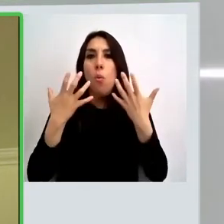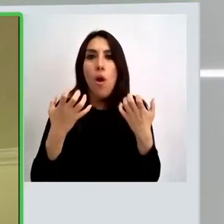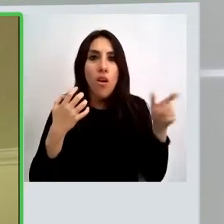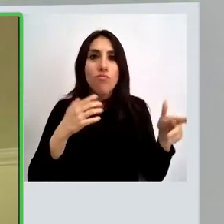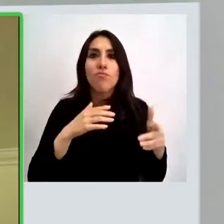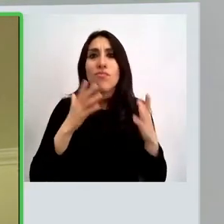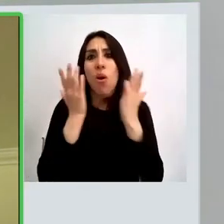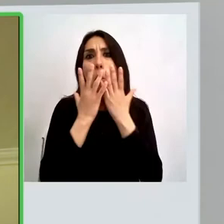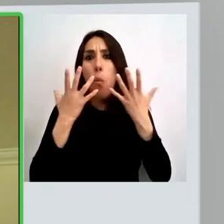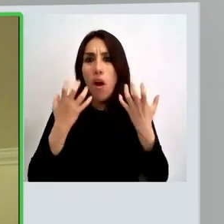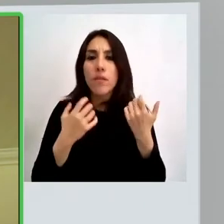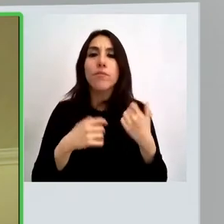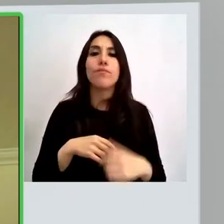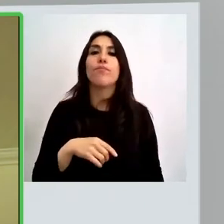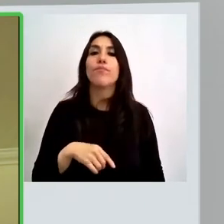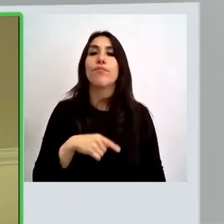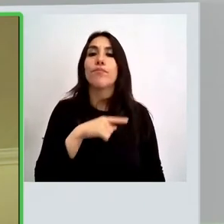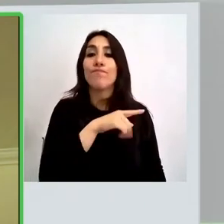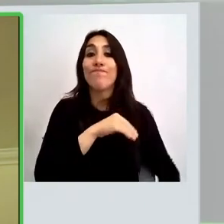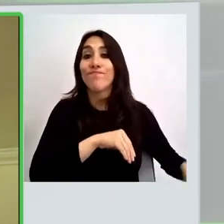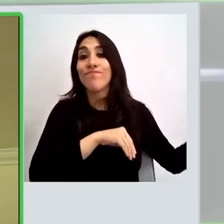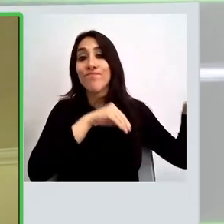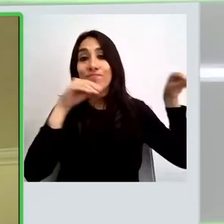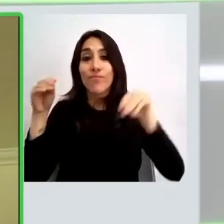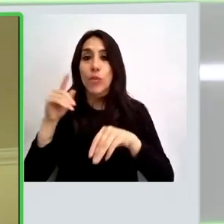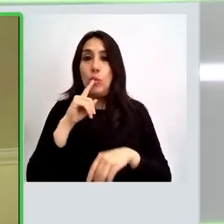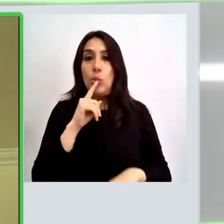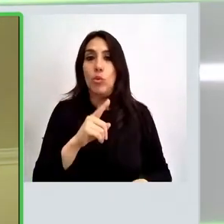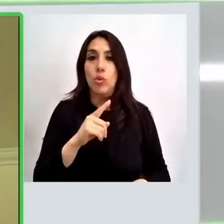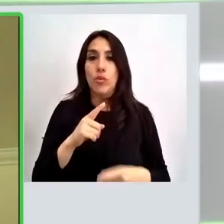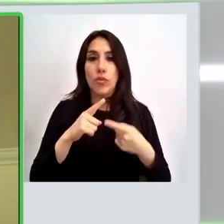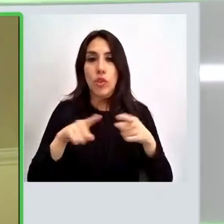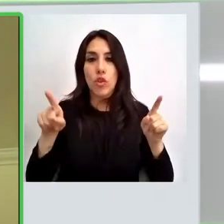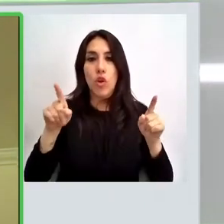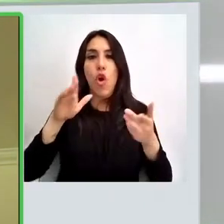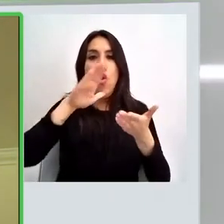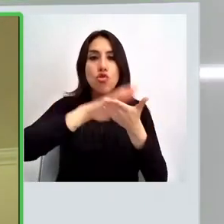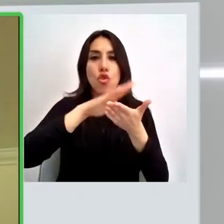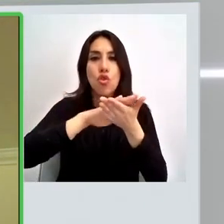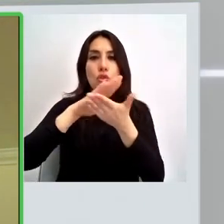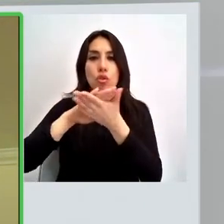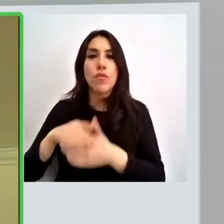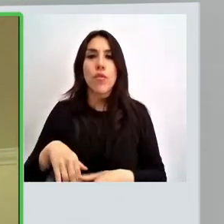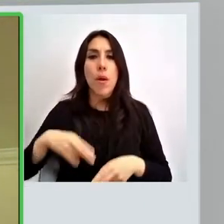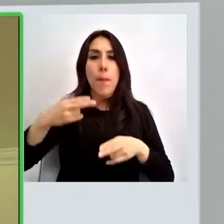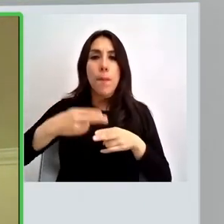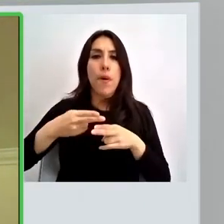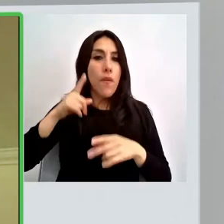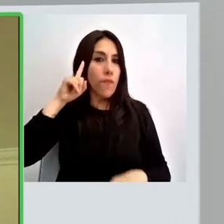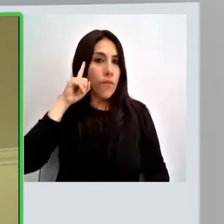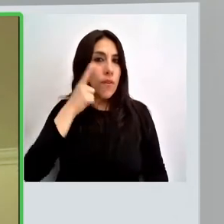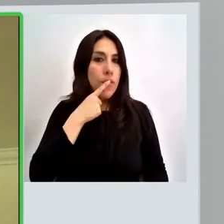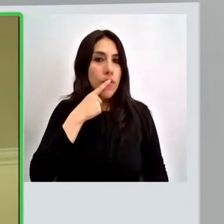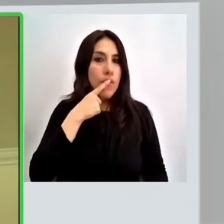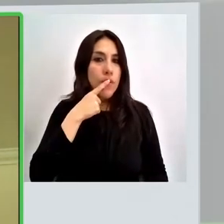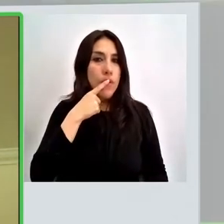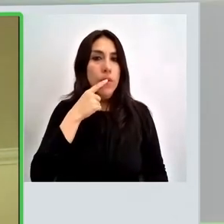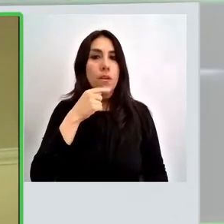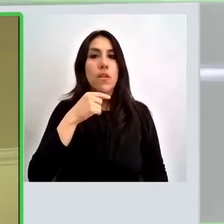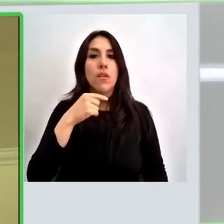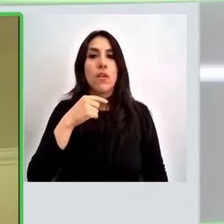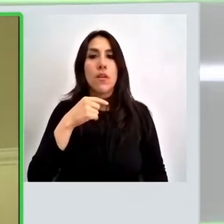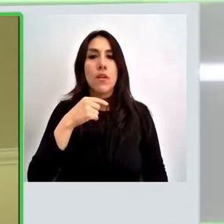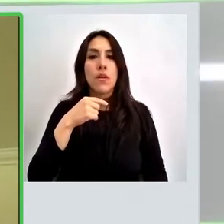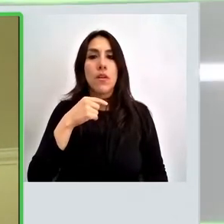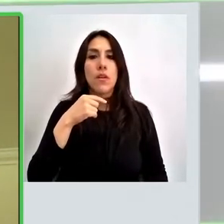escuela que se les llamaban como los sordos y los tontos entonces decía quizás yo tengo una discapacidad